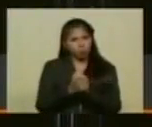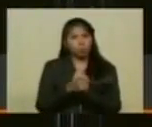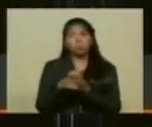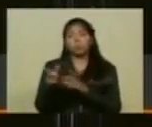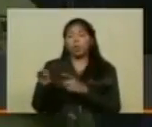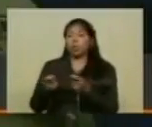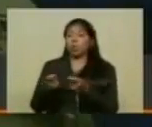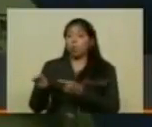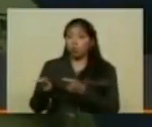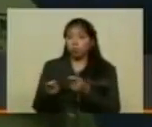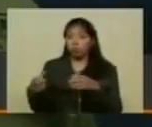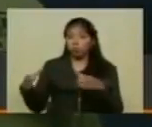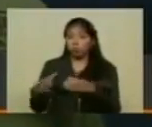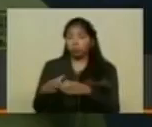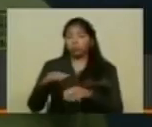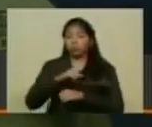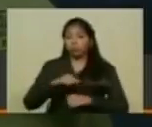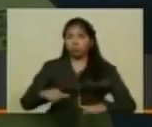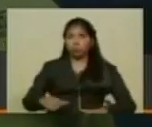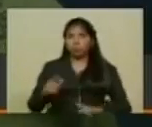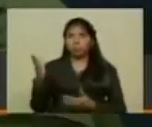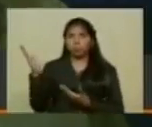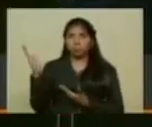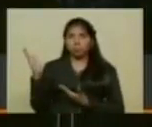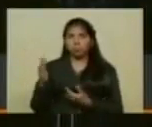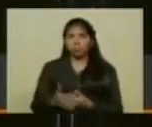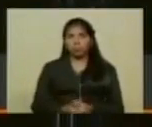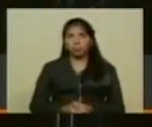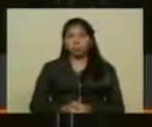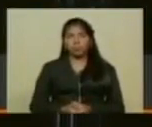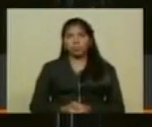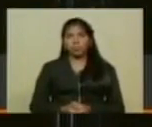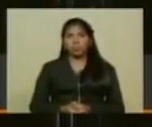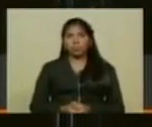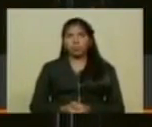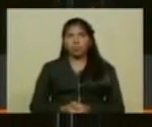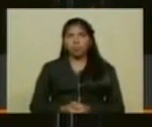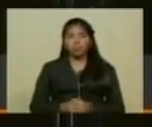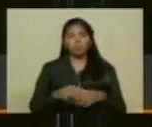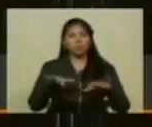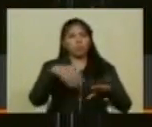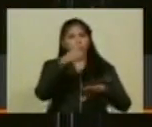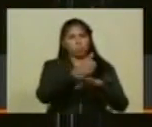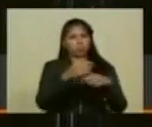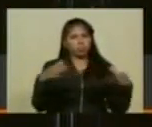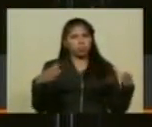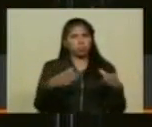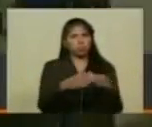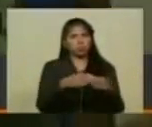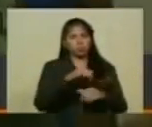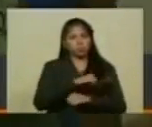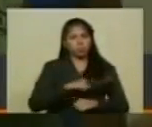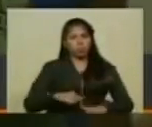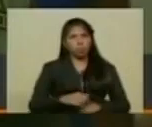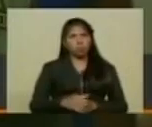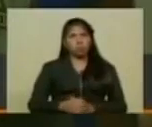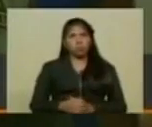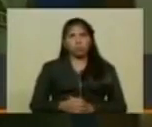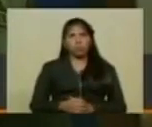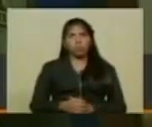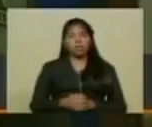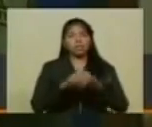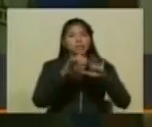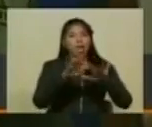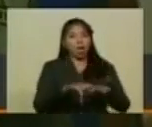de la Fuerza Armada Nacional Bolivariana, al Mayor General Pascualino Angiolillo Fernández,